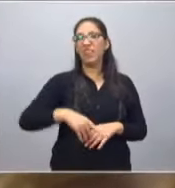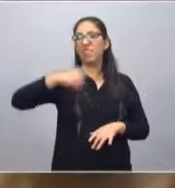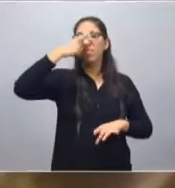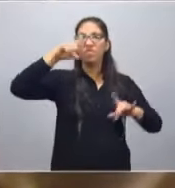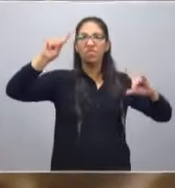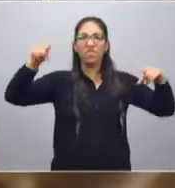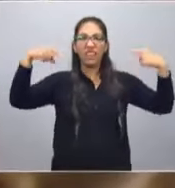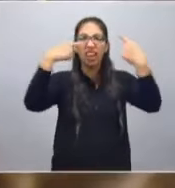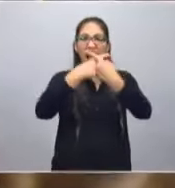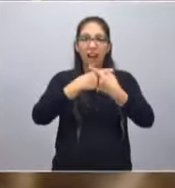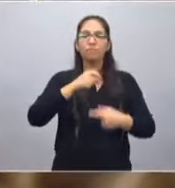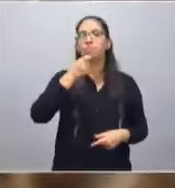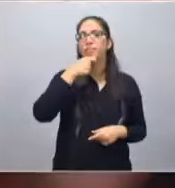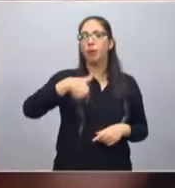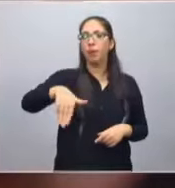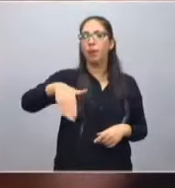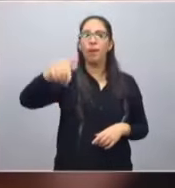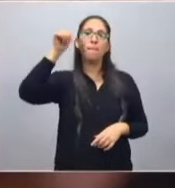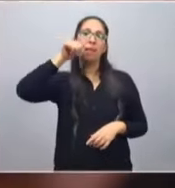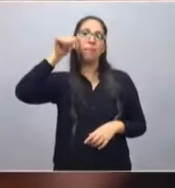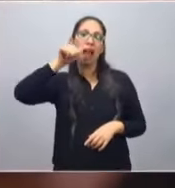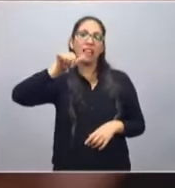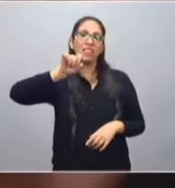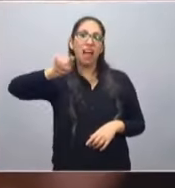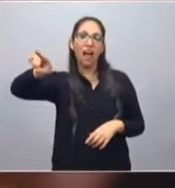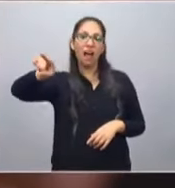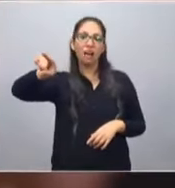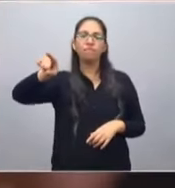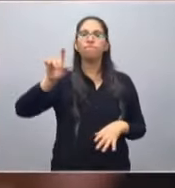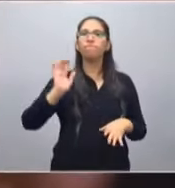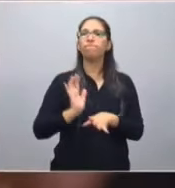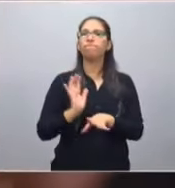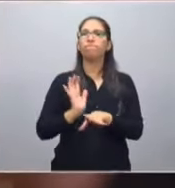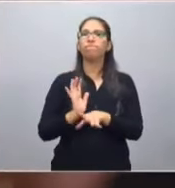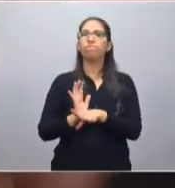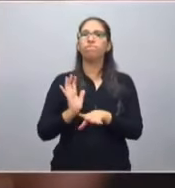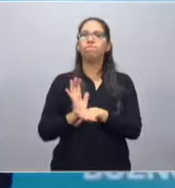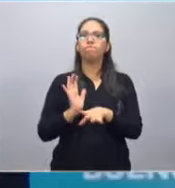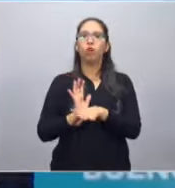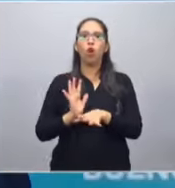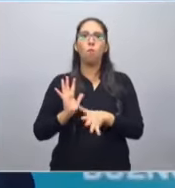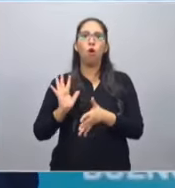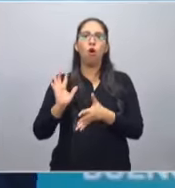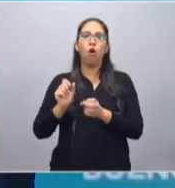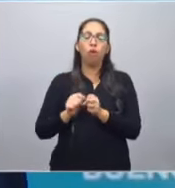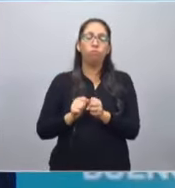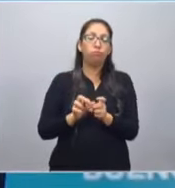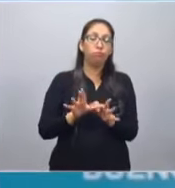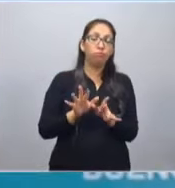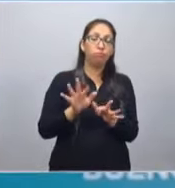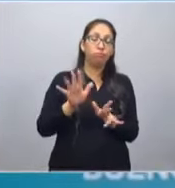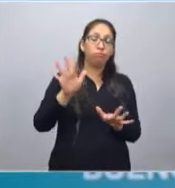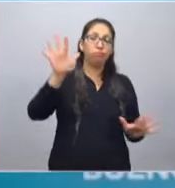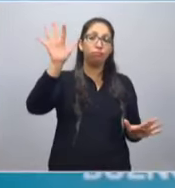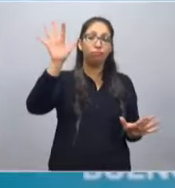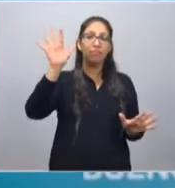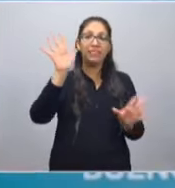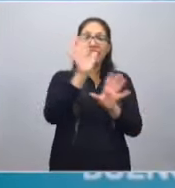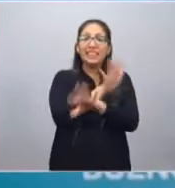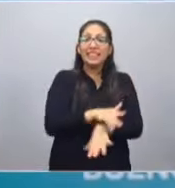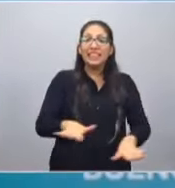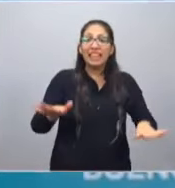en mar del plata es una especie de Invasión no una sana invasión de de pibes